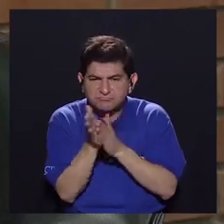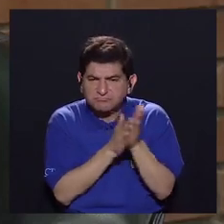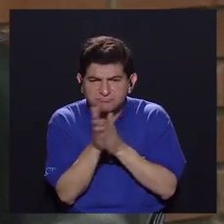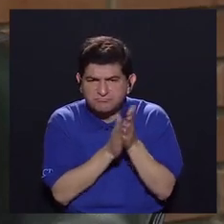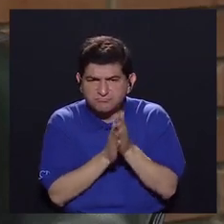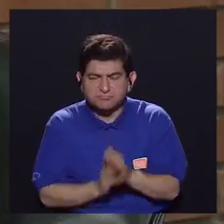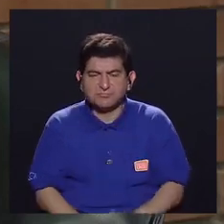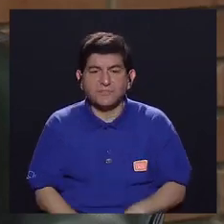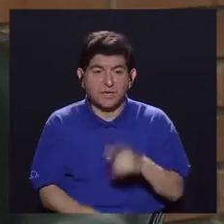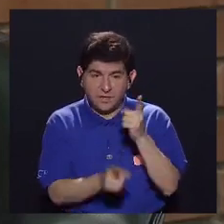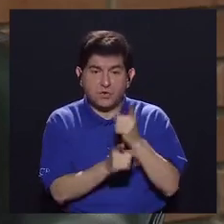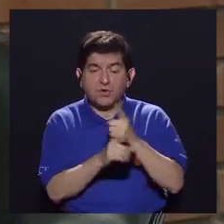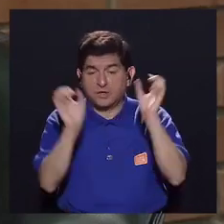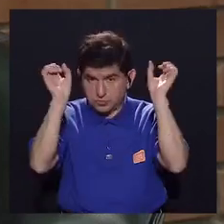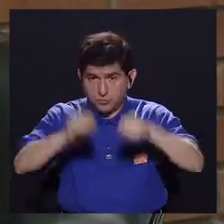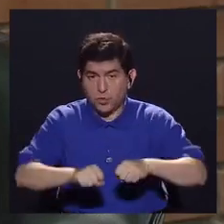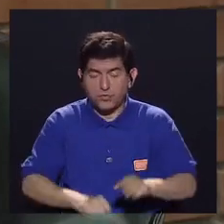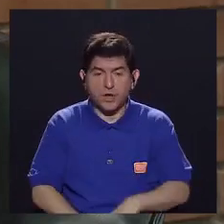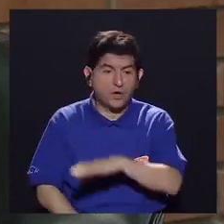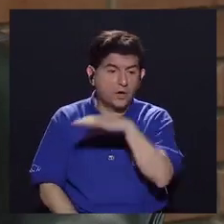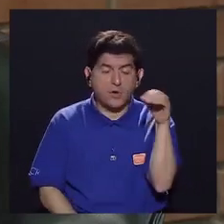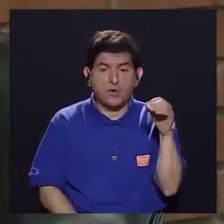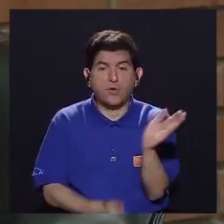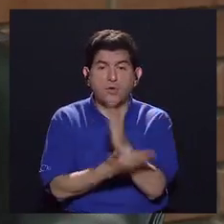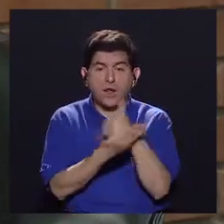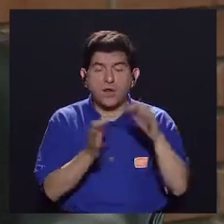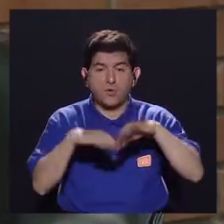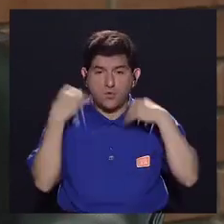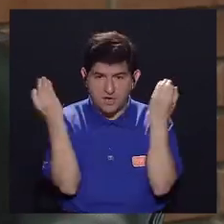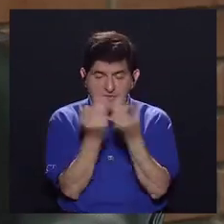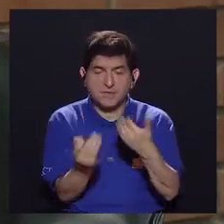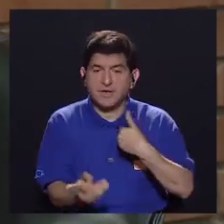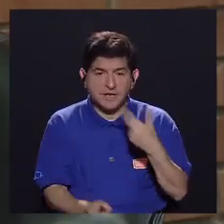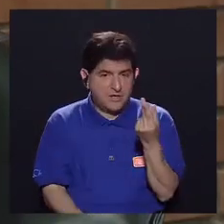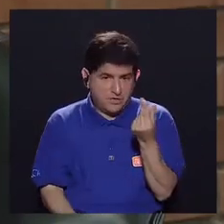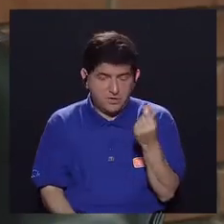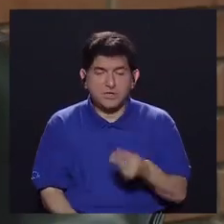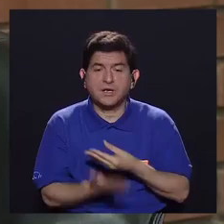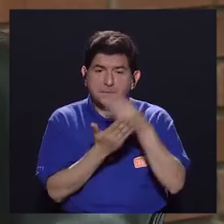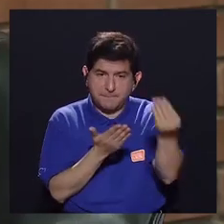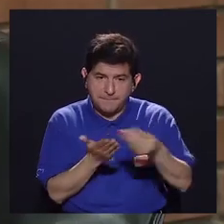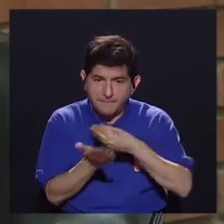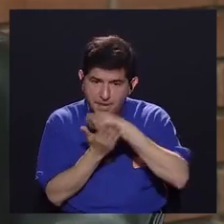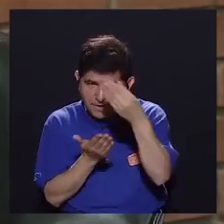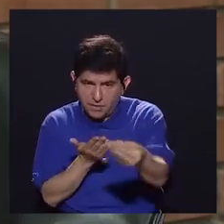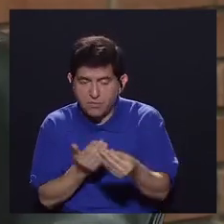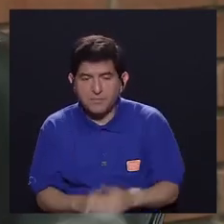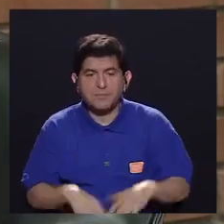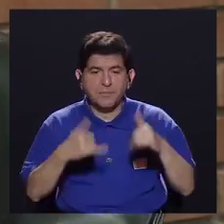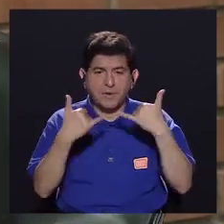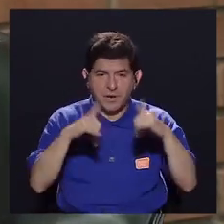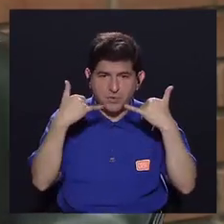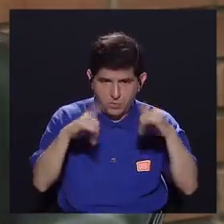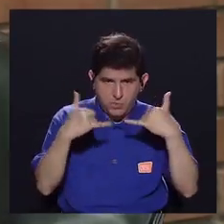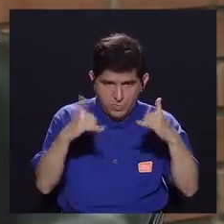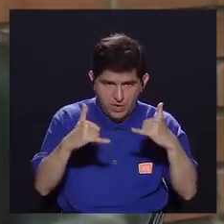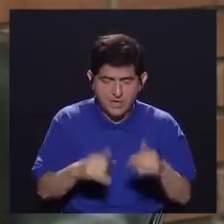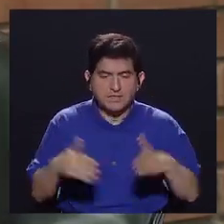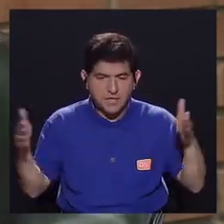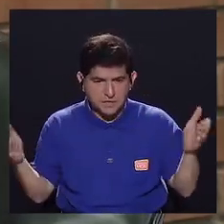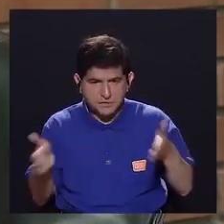se les saca el provecho tal vez que se les puede sacar, o incluso algunas familias pues no tienen los recursos para comprar